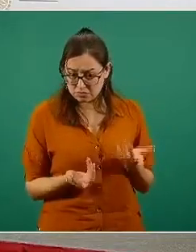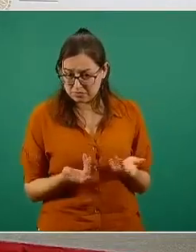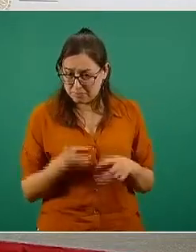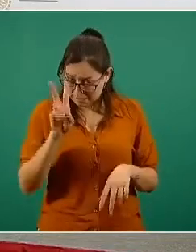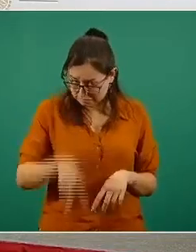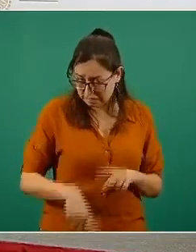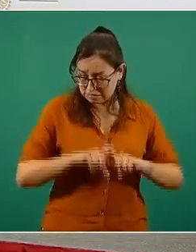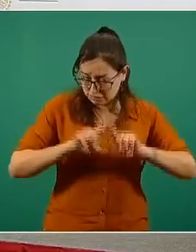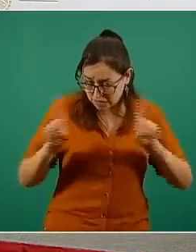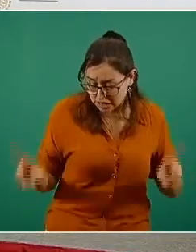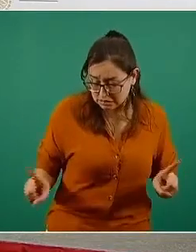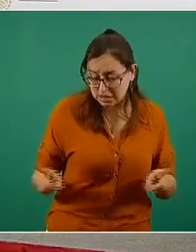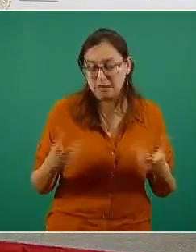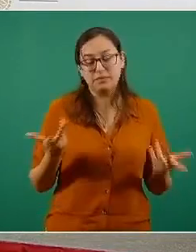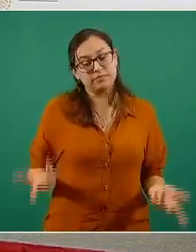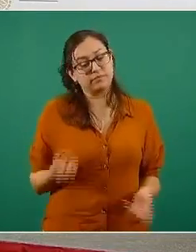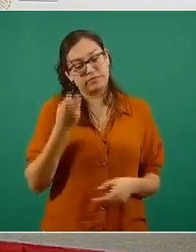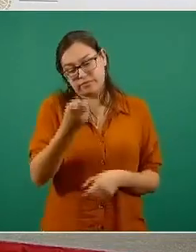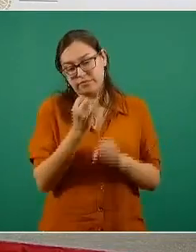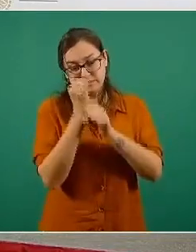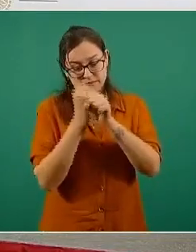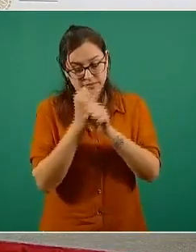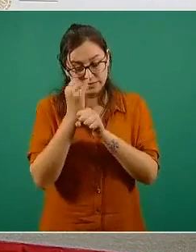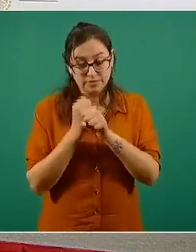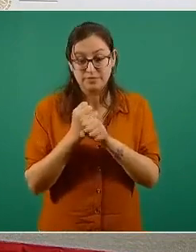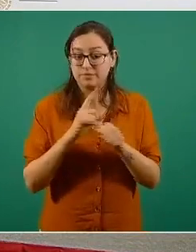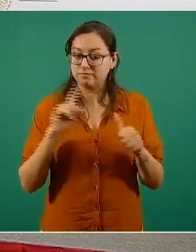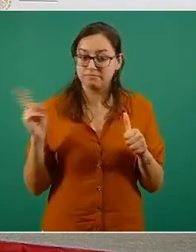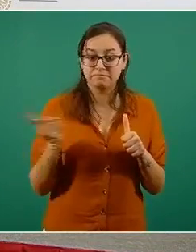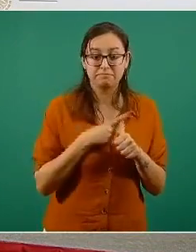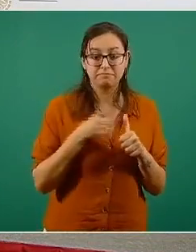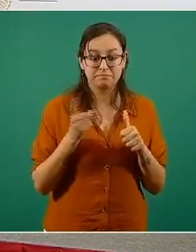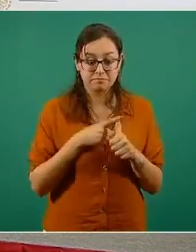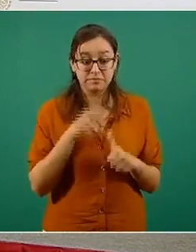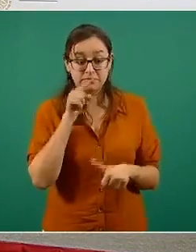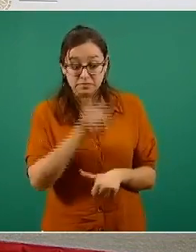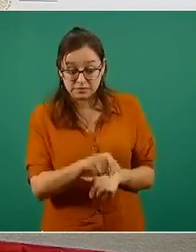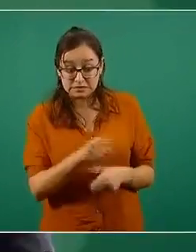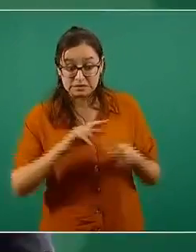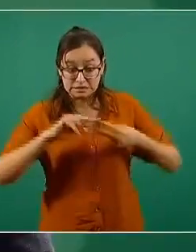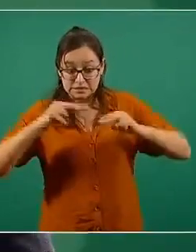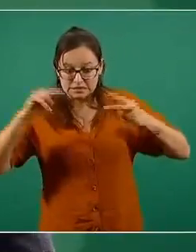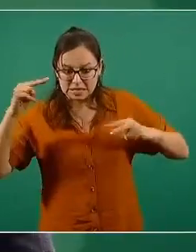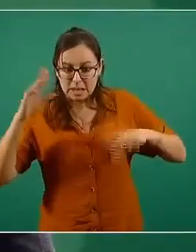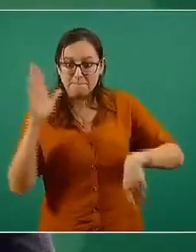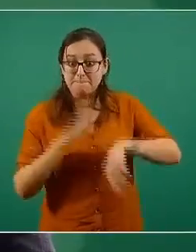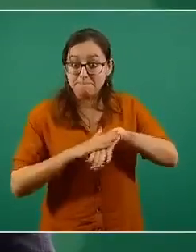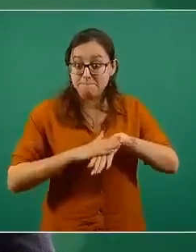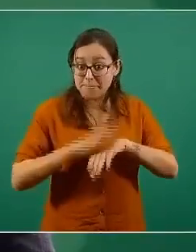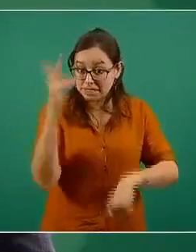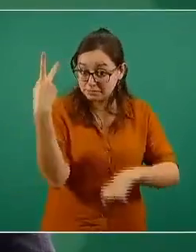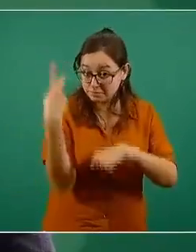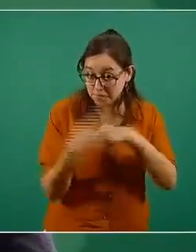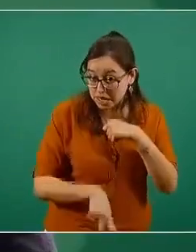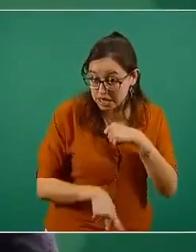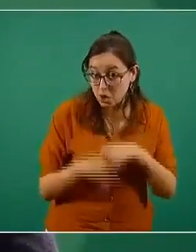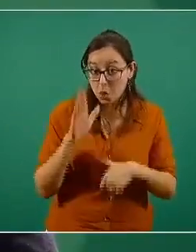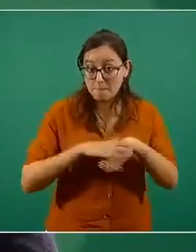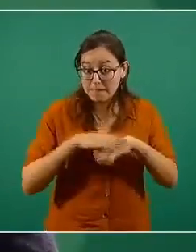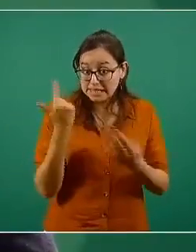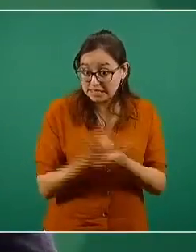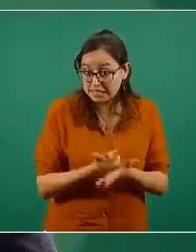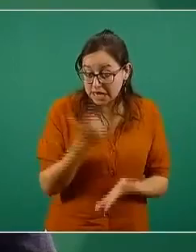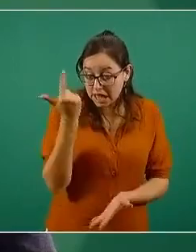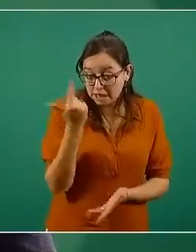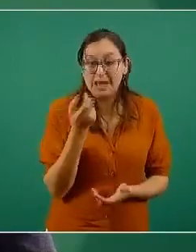Y normalmente la primera prioridad es buscar si son más virulentas, si la enfermedad es más grave, ¿no? Y eso